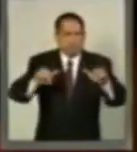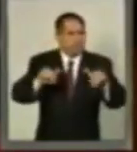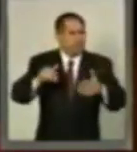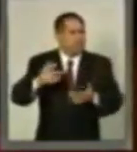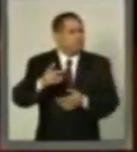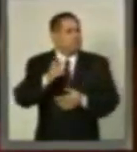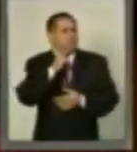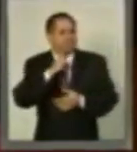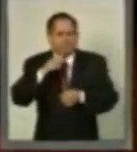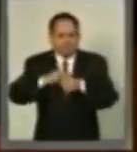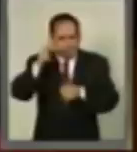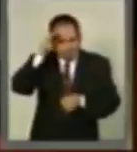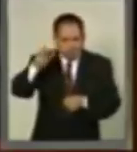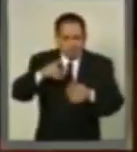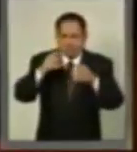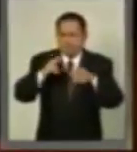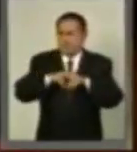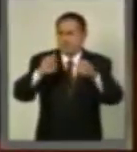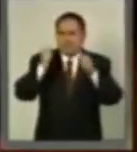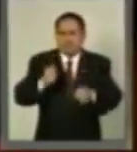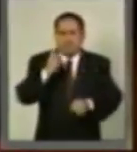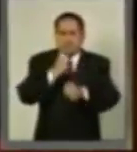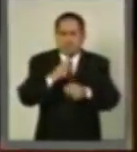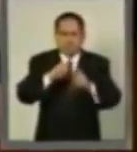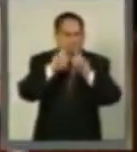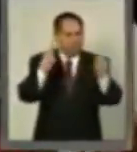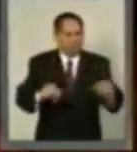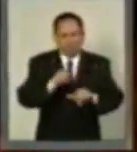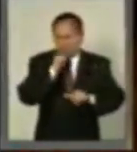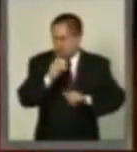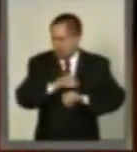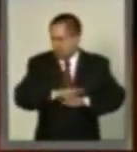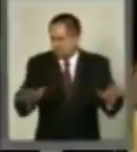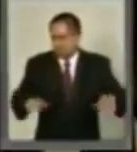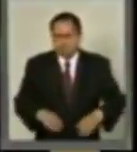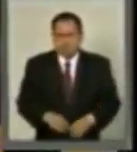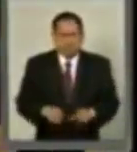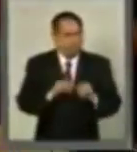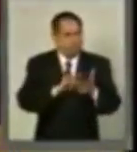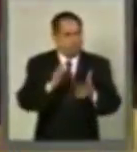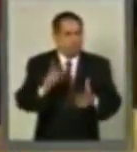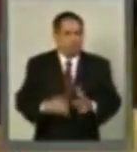Hidalgo, ni seguridad, ni paz para los mexicanos. Muchas gracias.